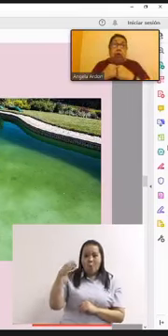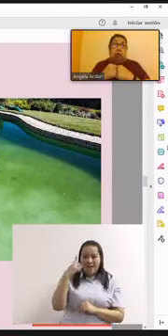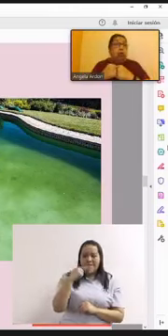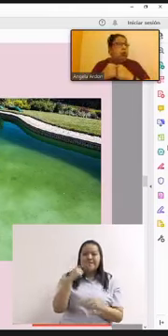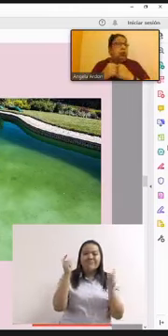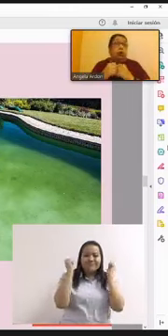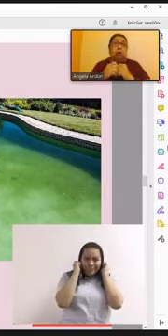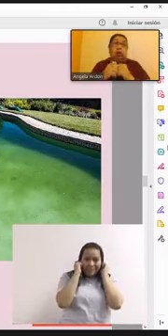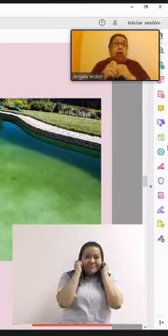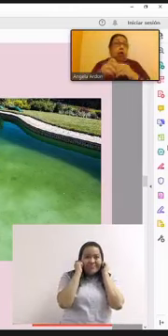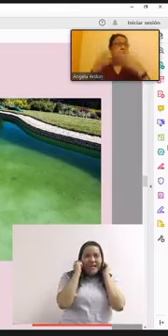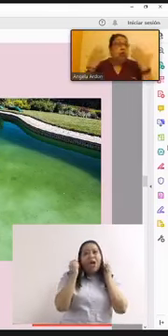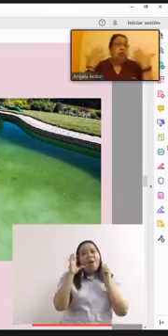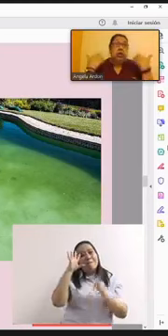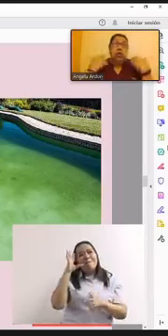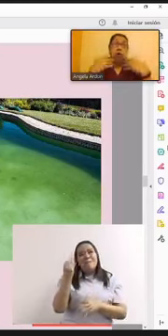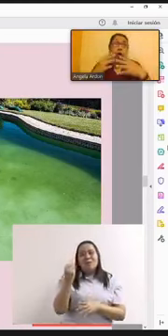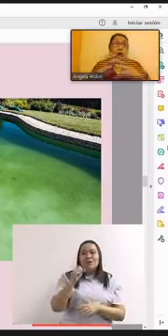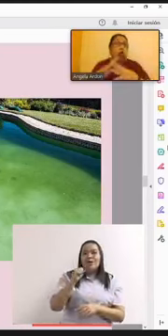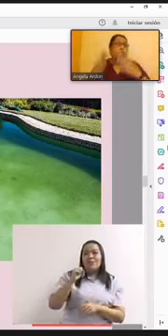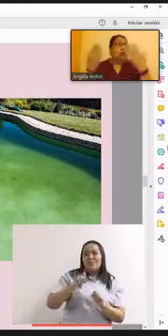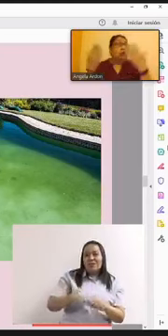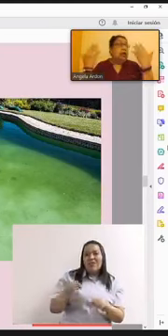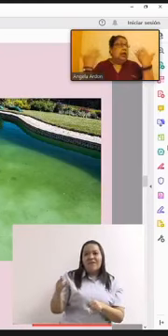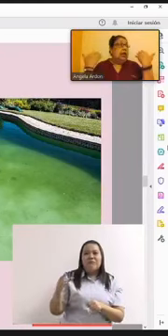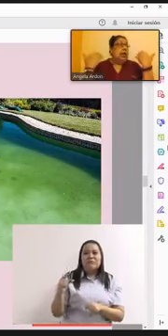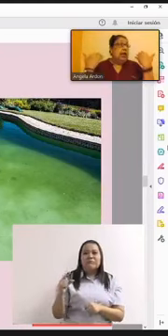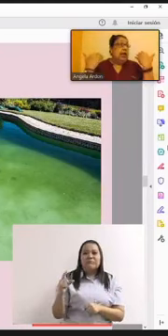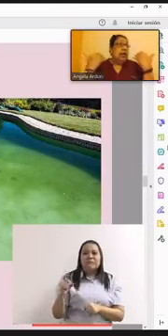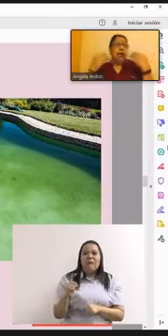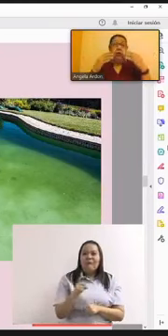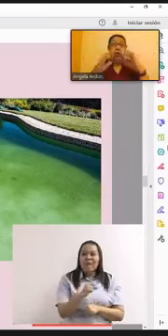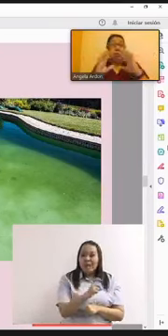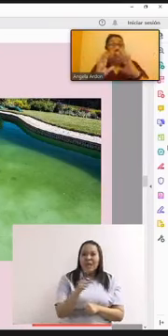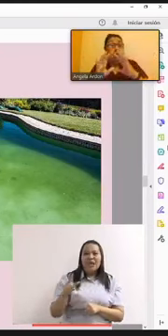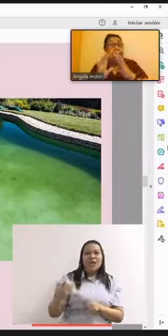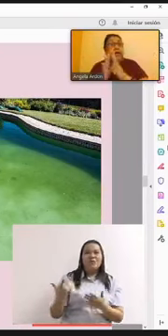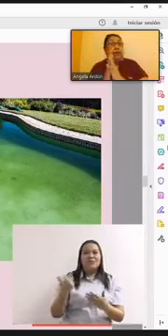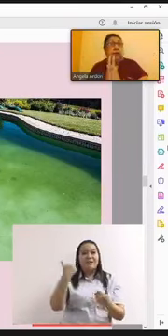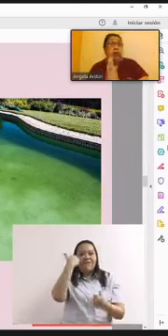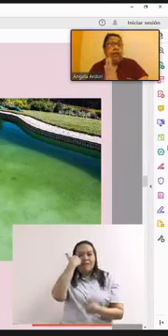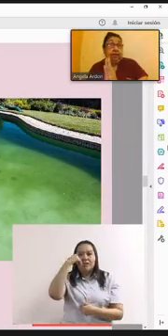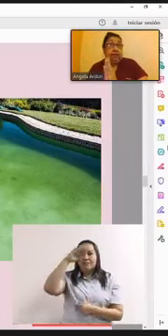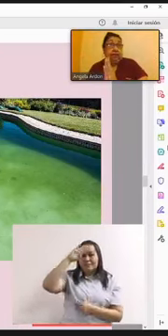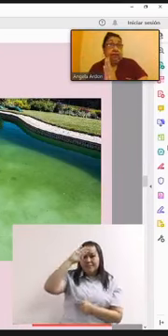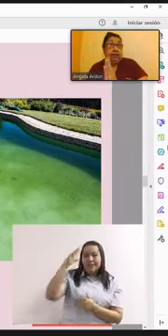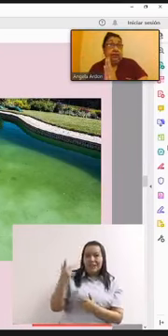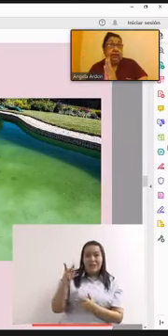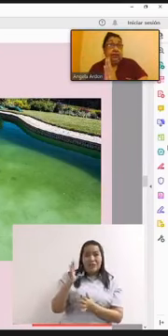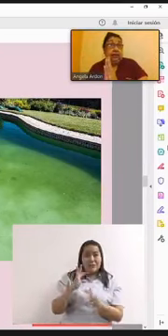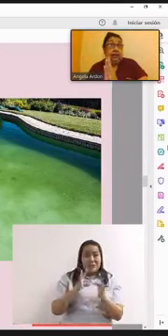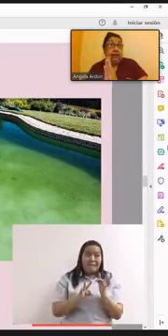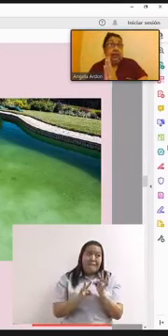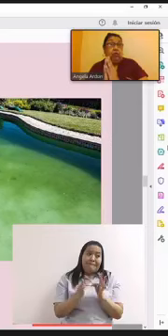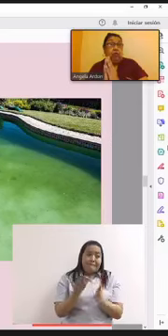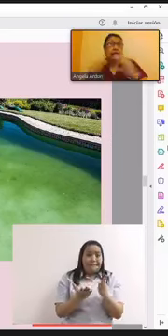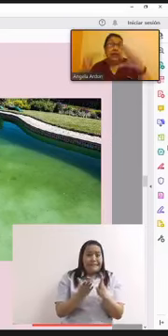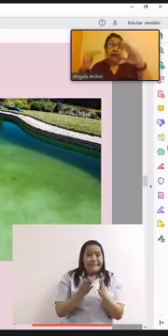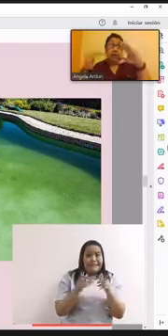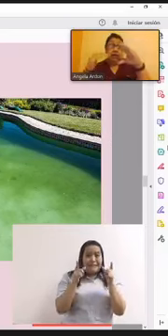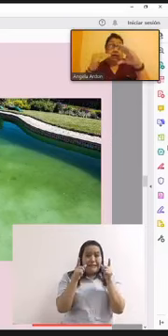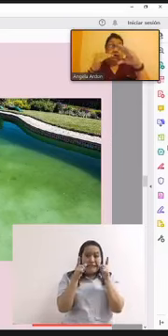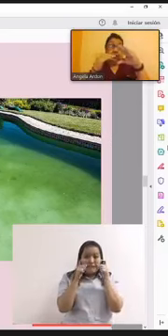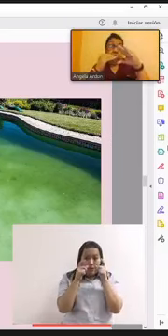oído. No te hemos encontrado casos de hongos, de, no se vayan a freír, hasta de cucarachas. Y ustedes saben